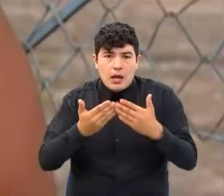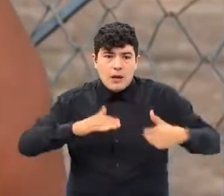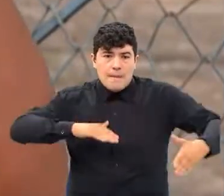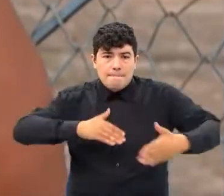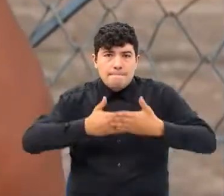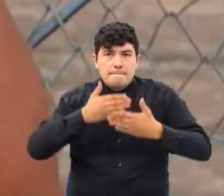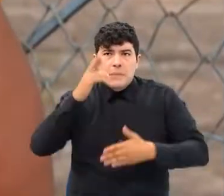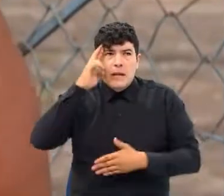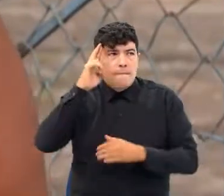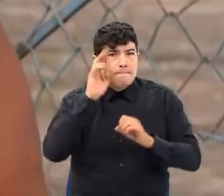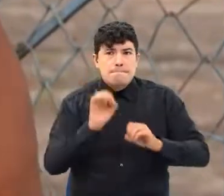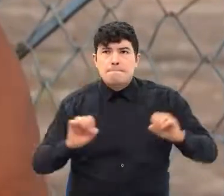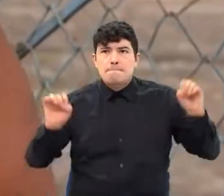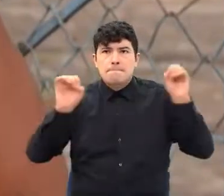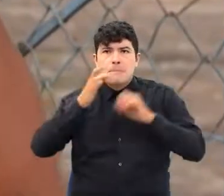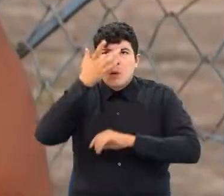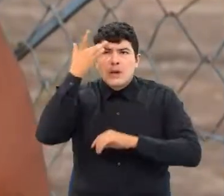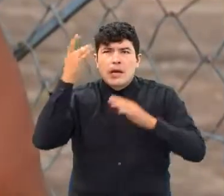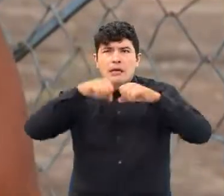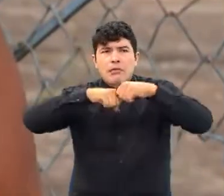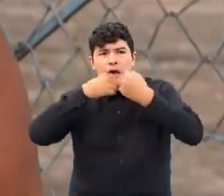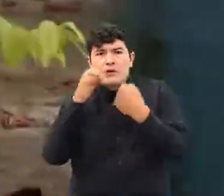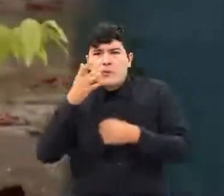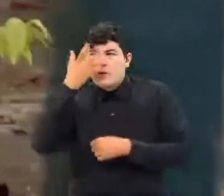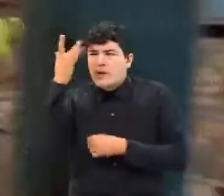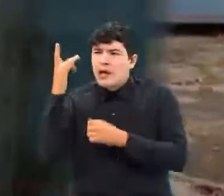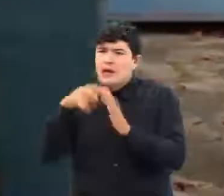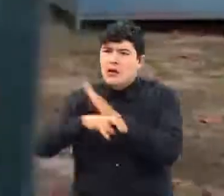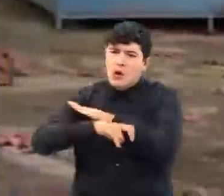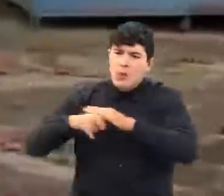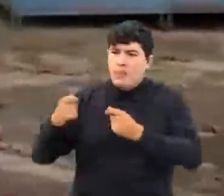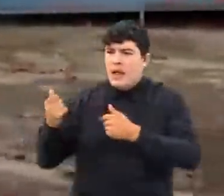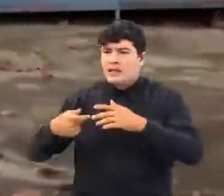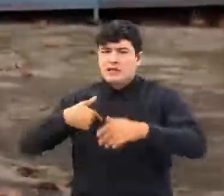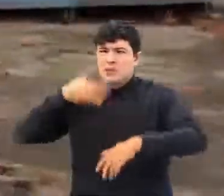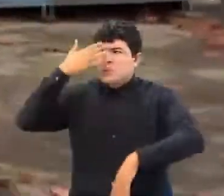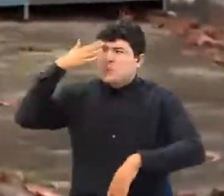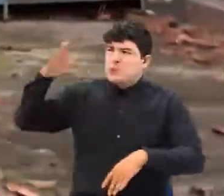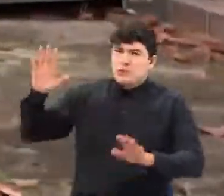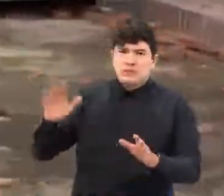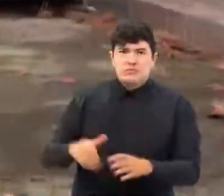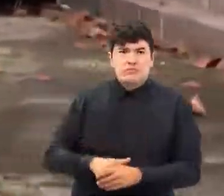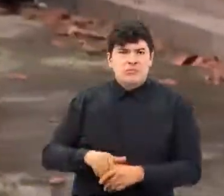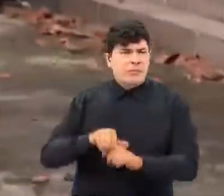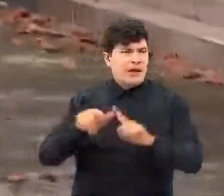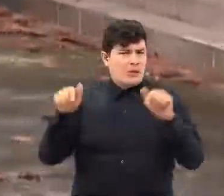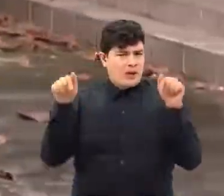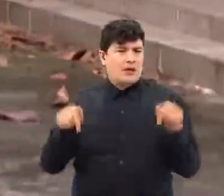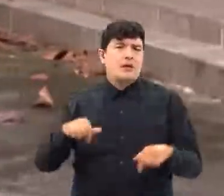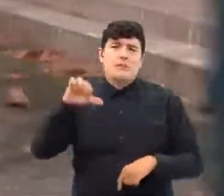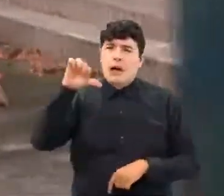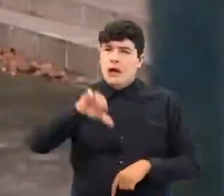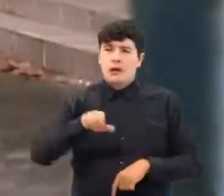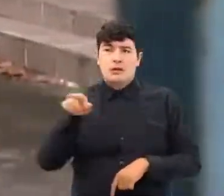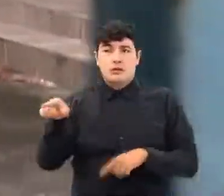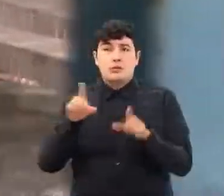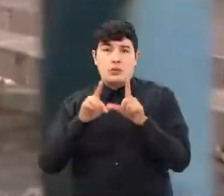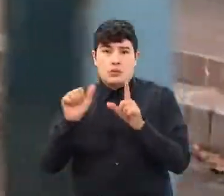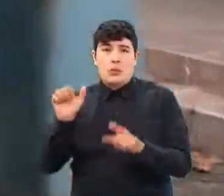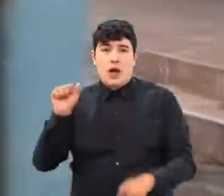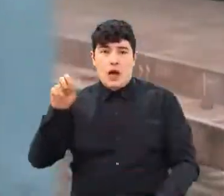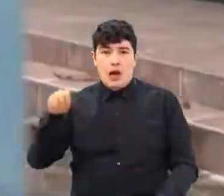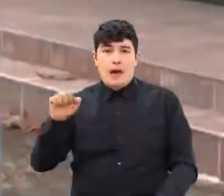necesidad porque se vino a bote que según de algo no sé qué pago pero acá fue muy mal hecho el autor ana leonor